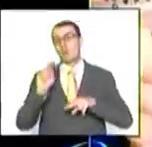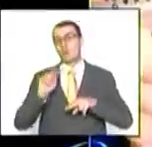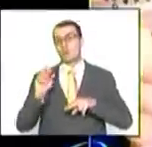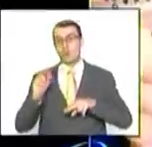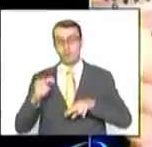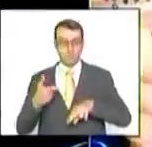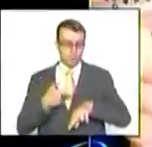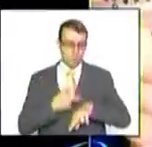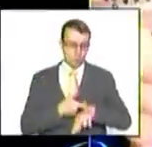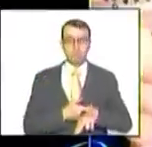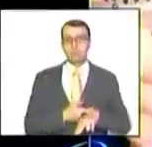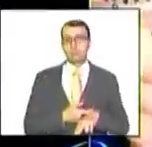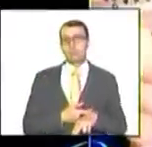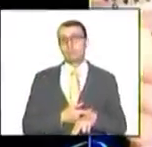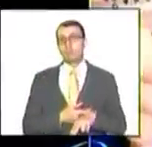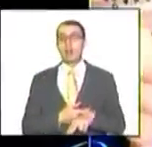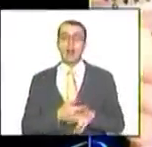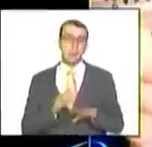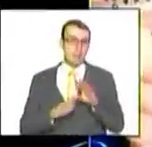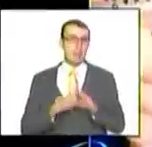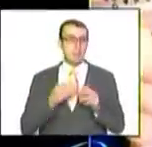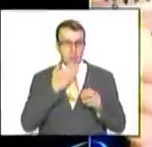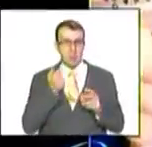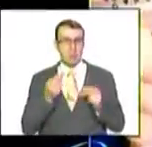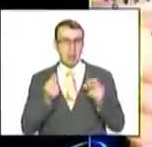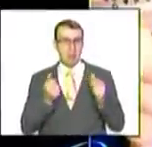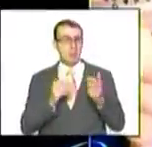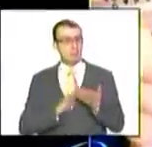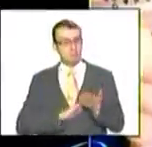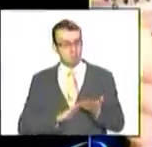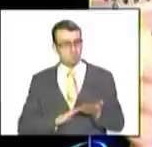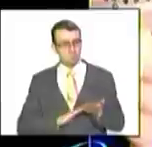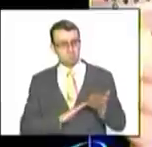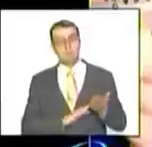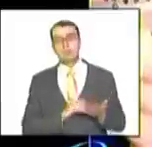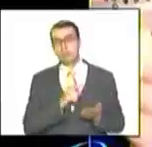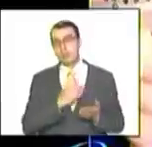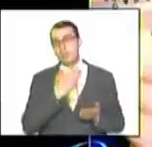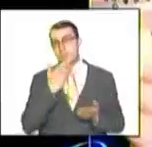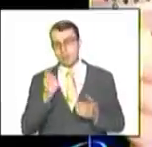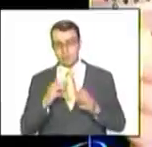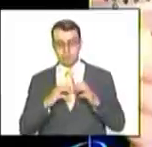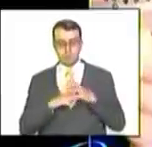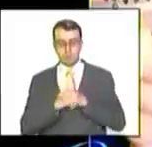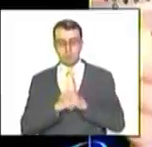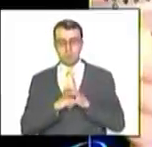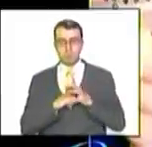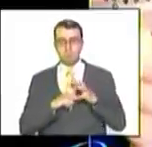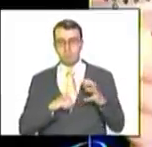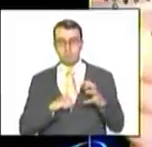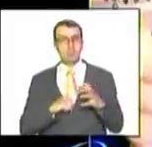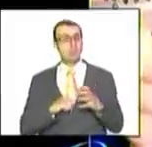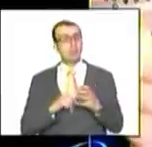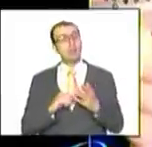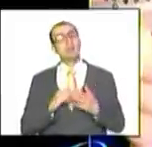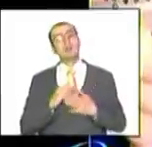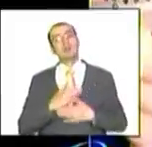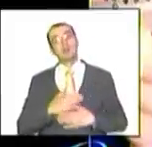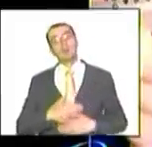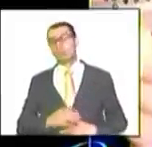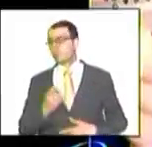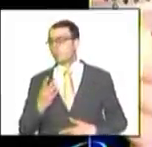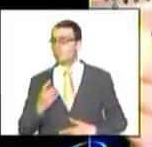resultados y optimiza la calidad de esa articulación en cuanto a dolor y